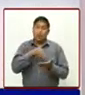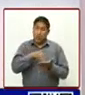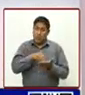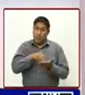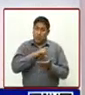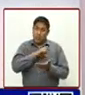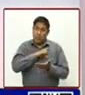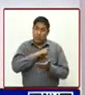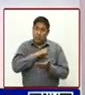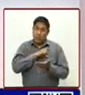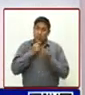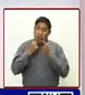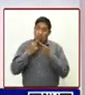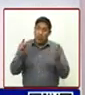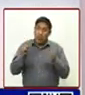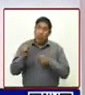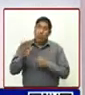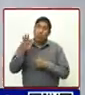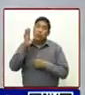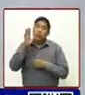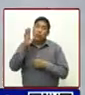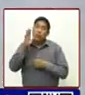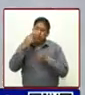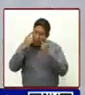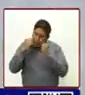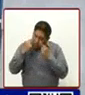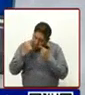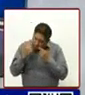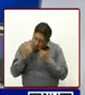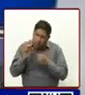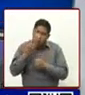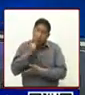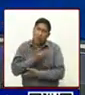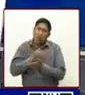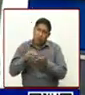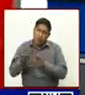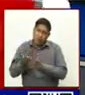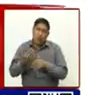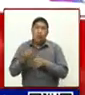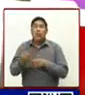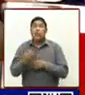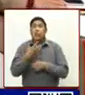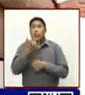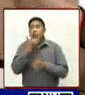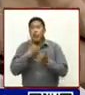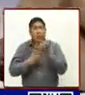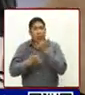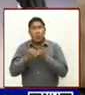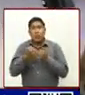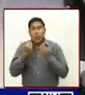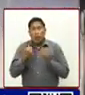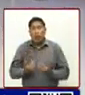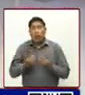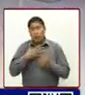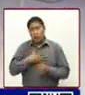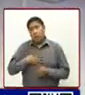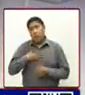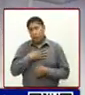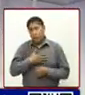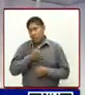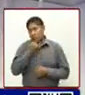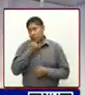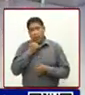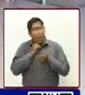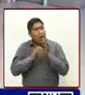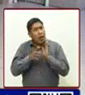la declaración de la mamá de 7 años. Estamos con Héctor Uriarte porque él nos va a contar qué es lo que está sucediendo en estas instalaciones,